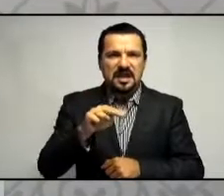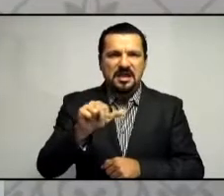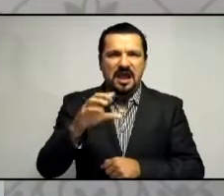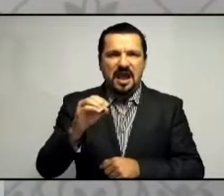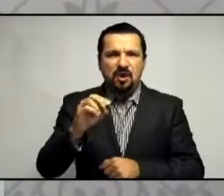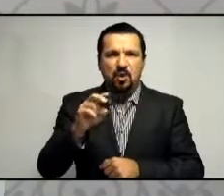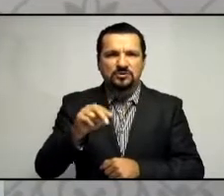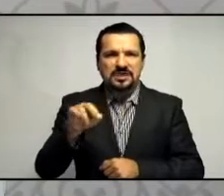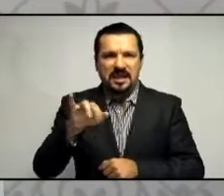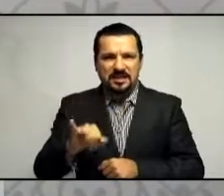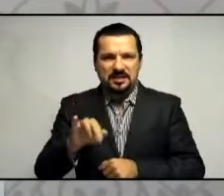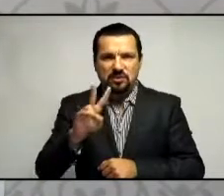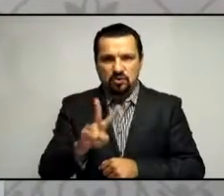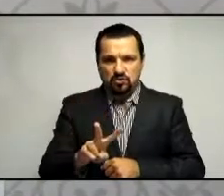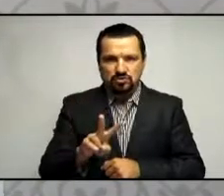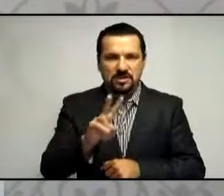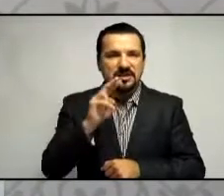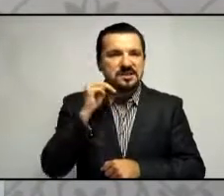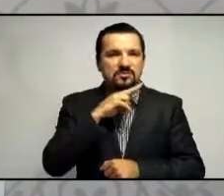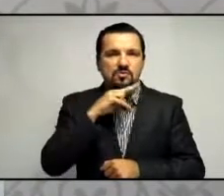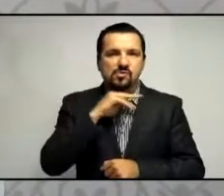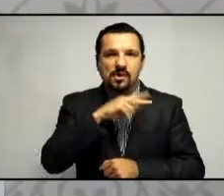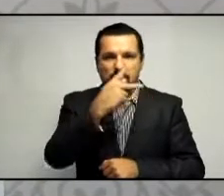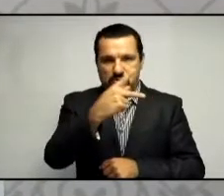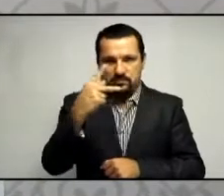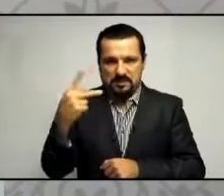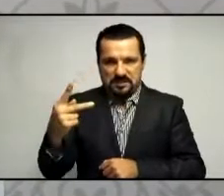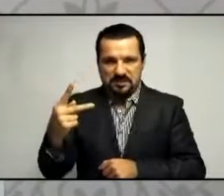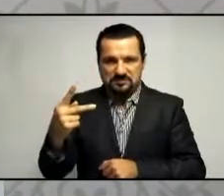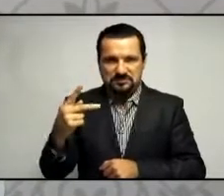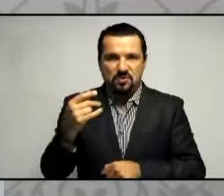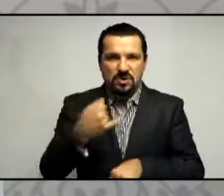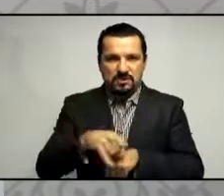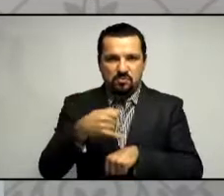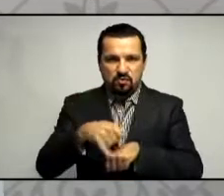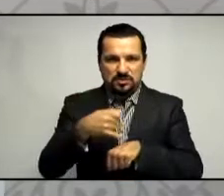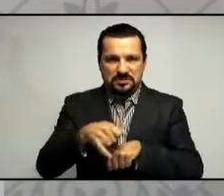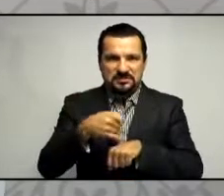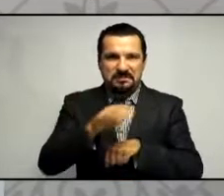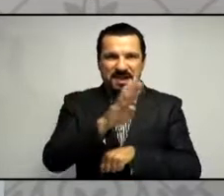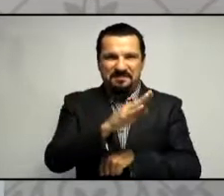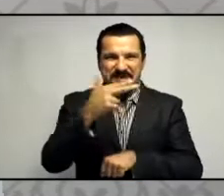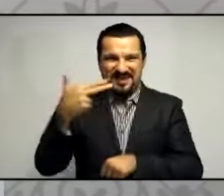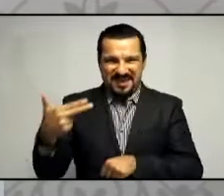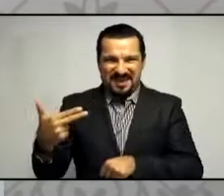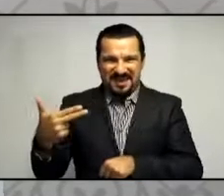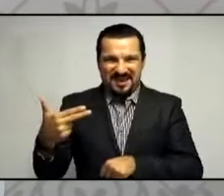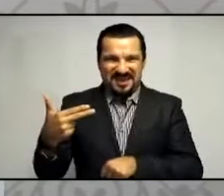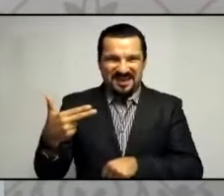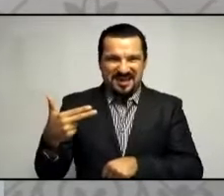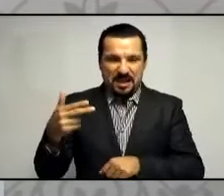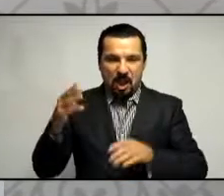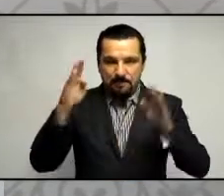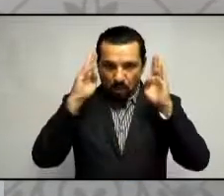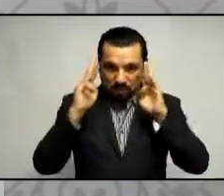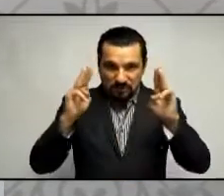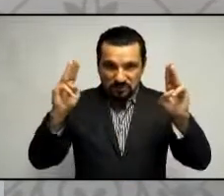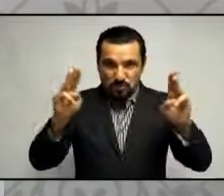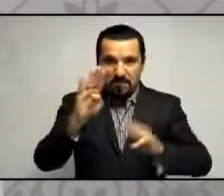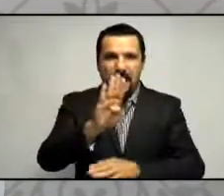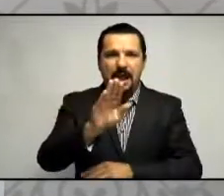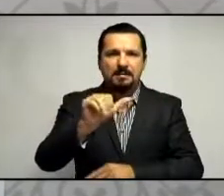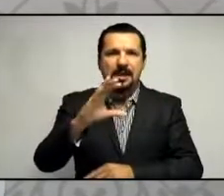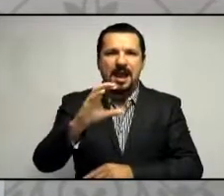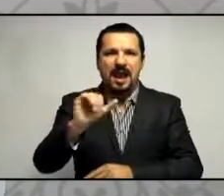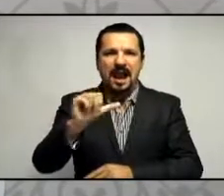2, Navojoa, Puerto Peñasco, Imuris, Benjamín Gil, Moctezuma y Bacanora,